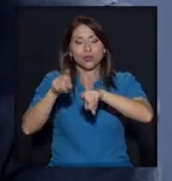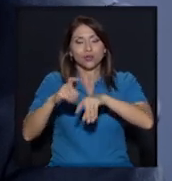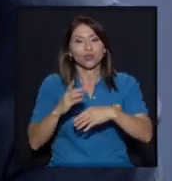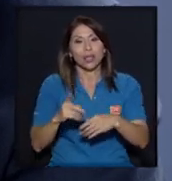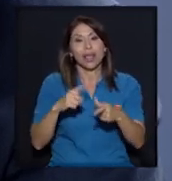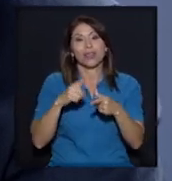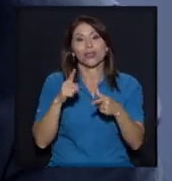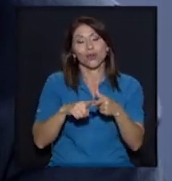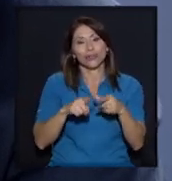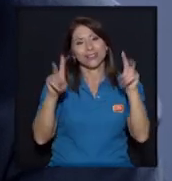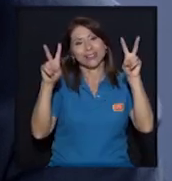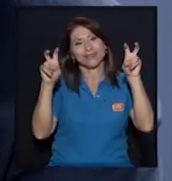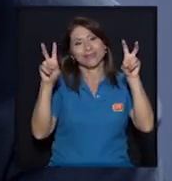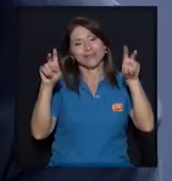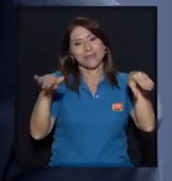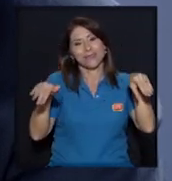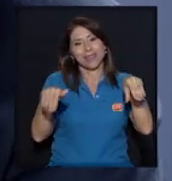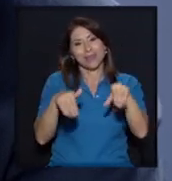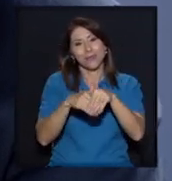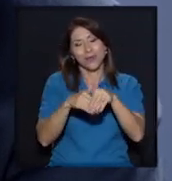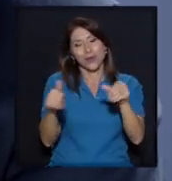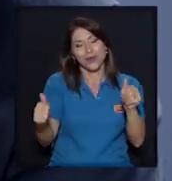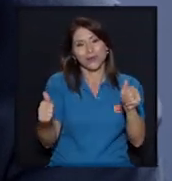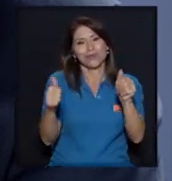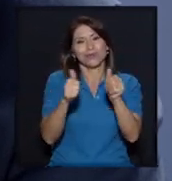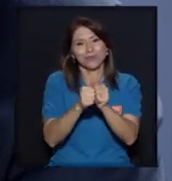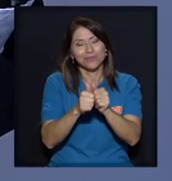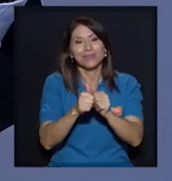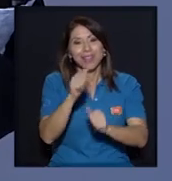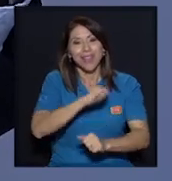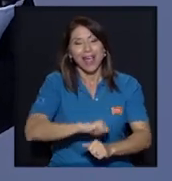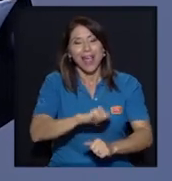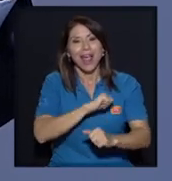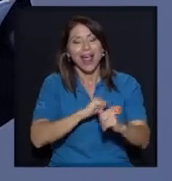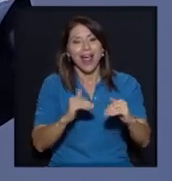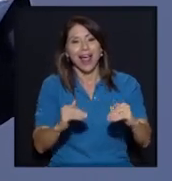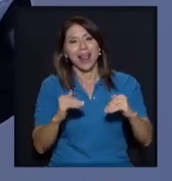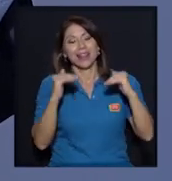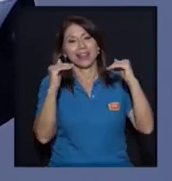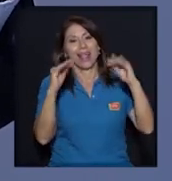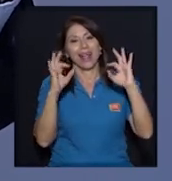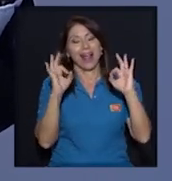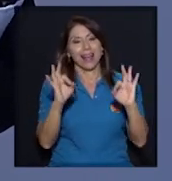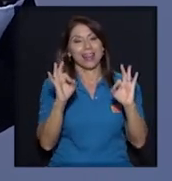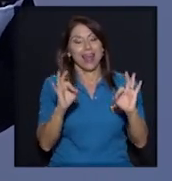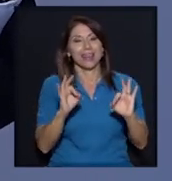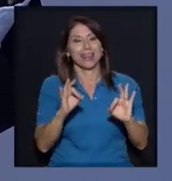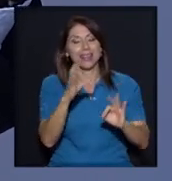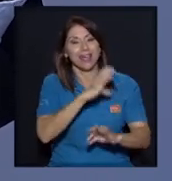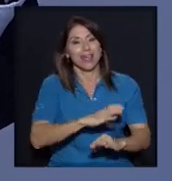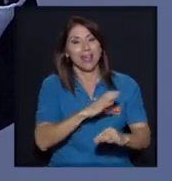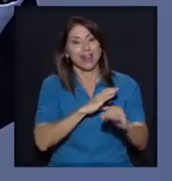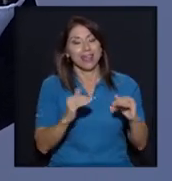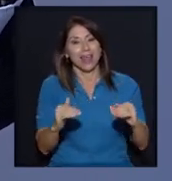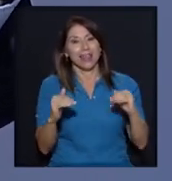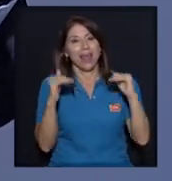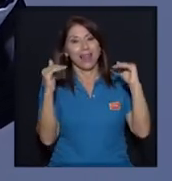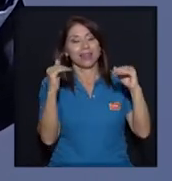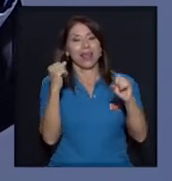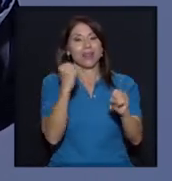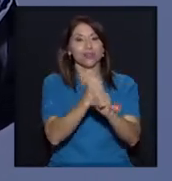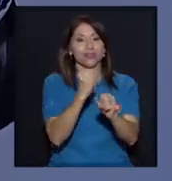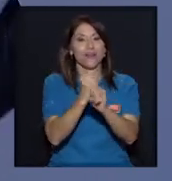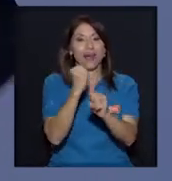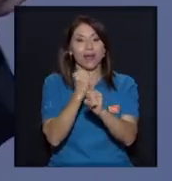da ese matrimonio de alta calidad en los en trabajos que